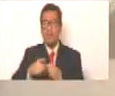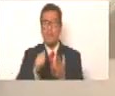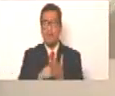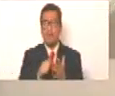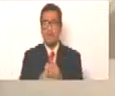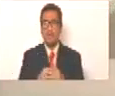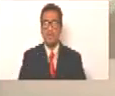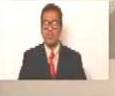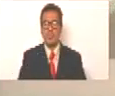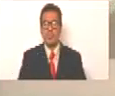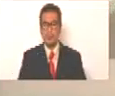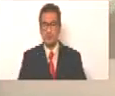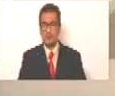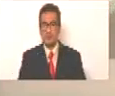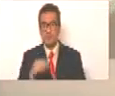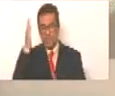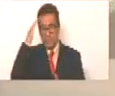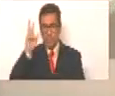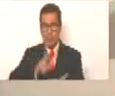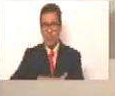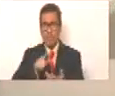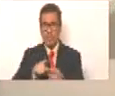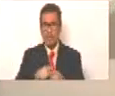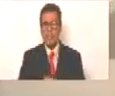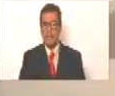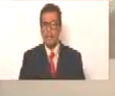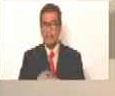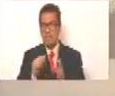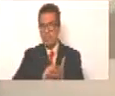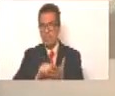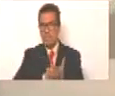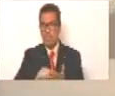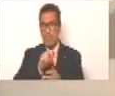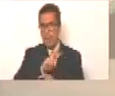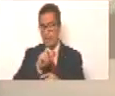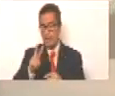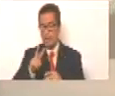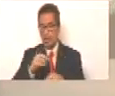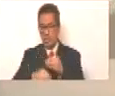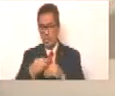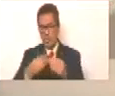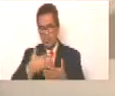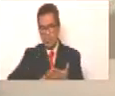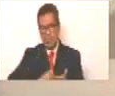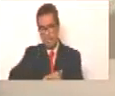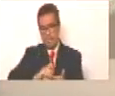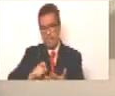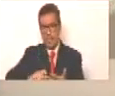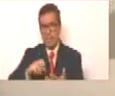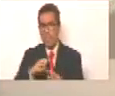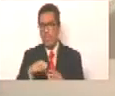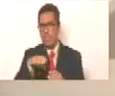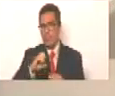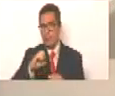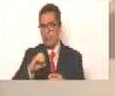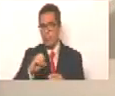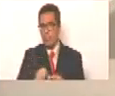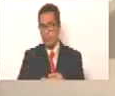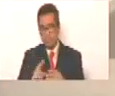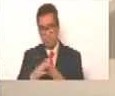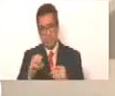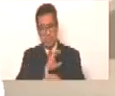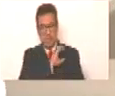49º, se sugiere aprobar el epígrafe para el artículo 23, quedando redactado de la manera siguiente: epígrafe, fuentes energéticas. Es todo,